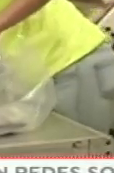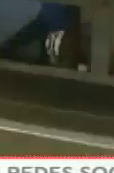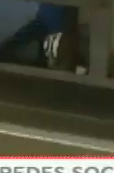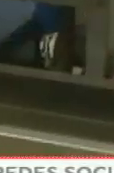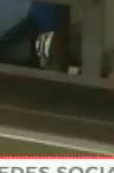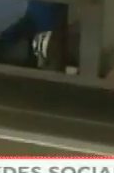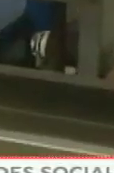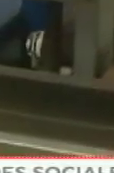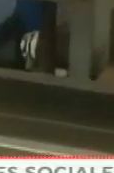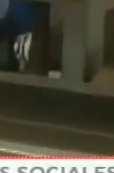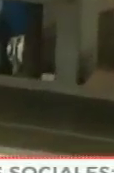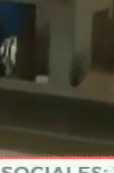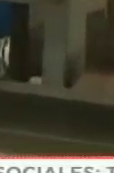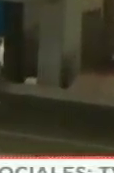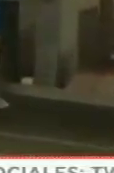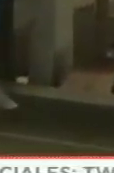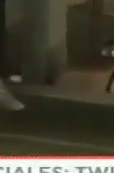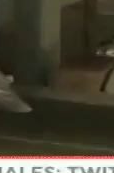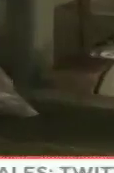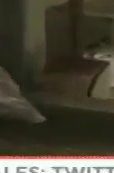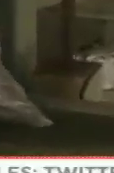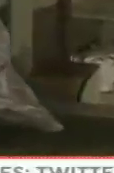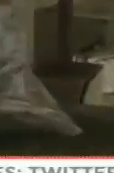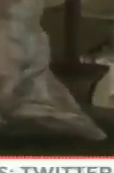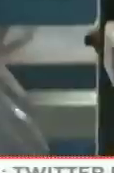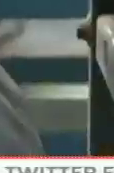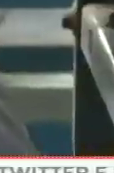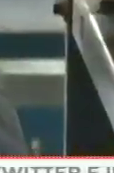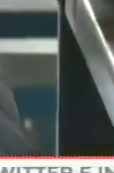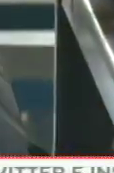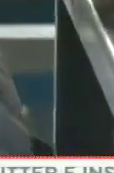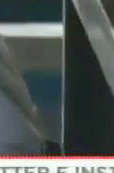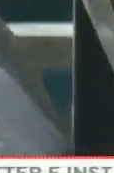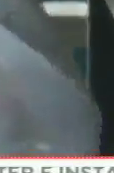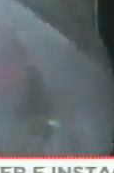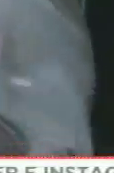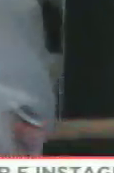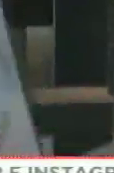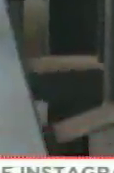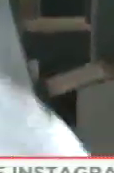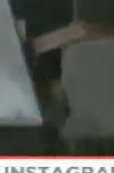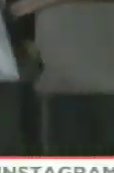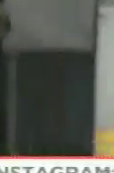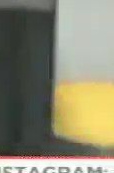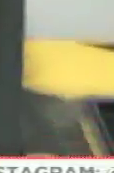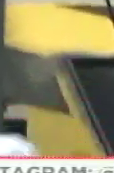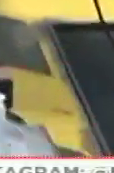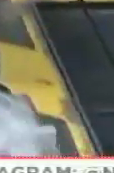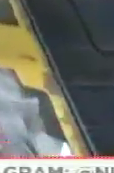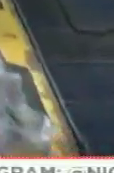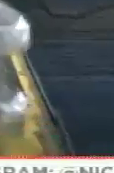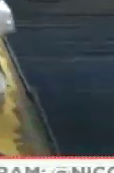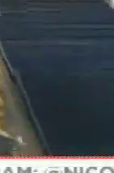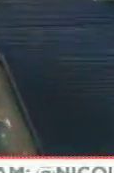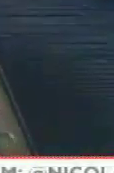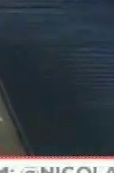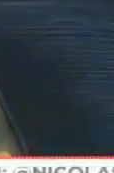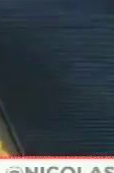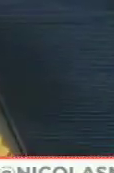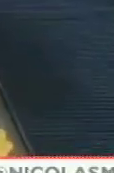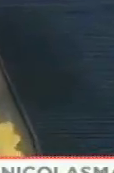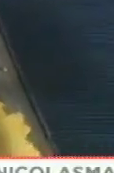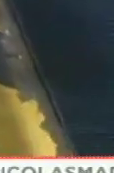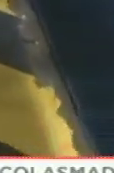dirección de nuestro ministro Castro Soterno, hemos estado aquí con esta alianza de Chamba Juvenil, una